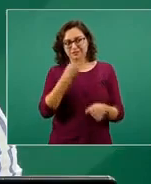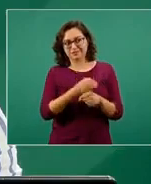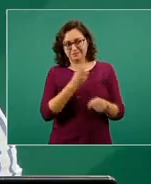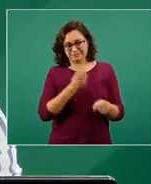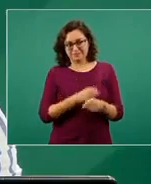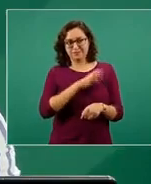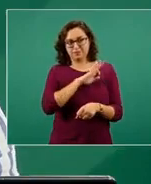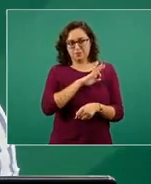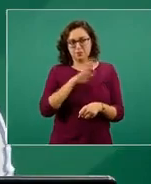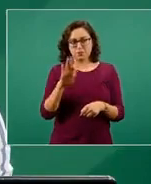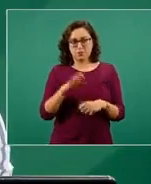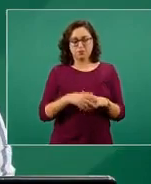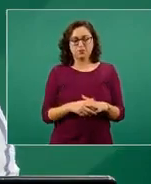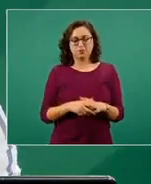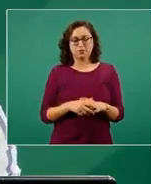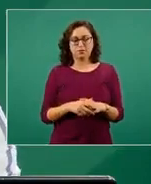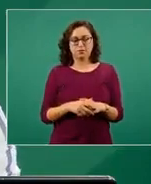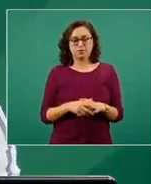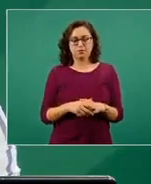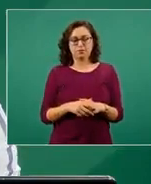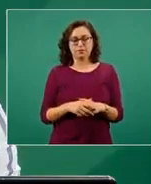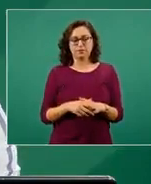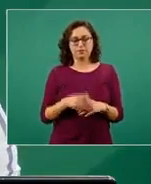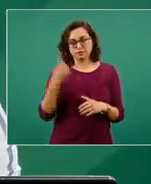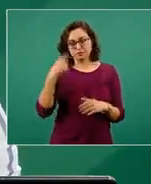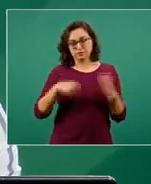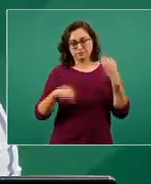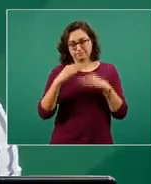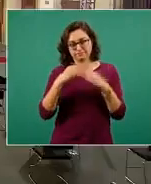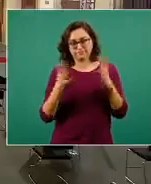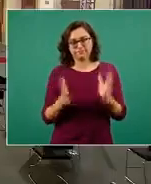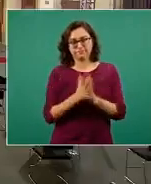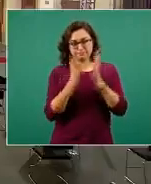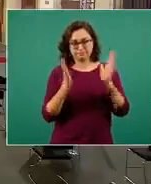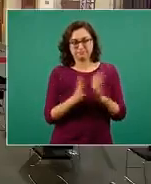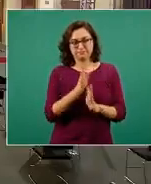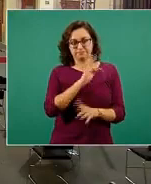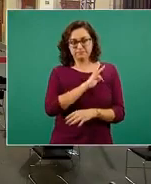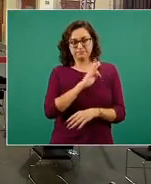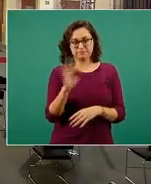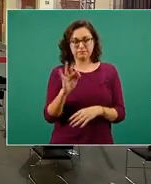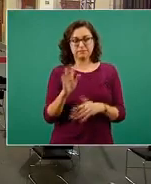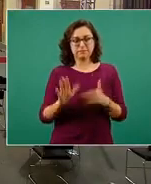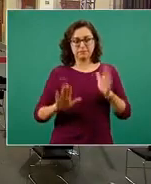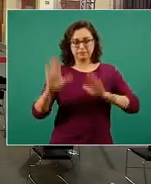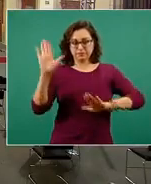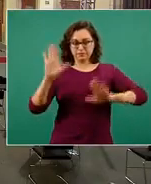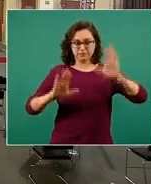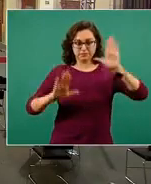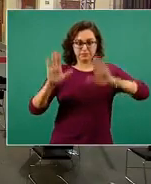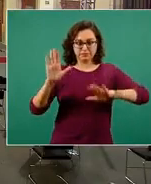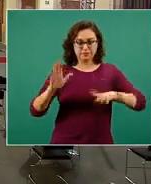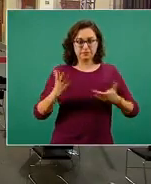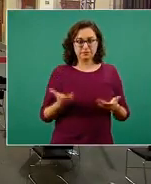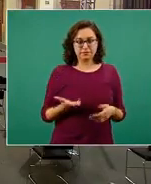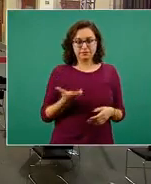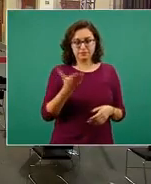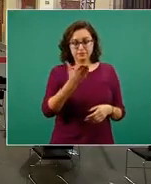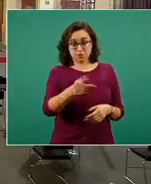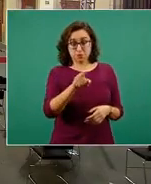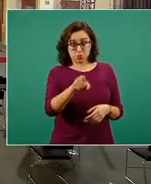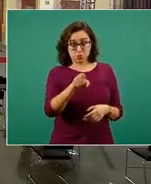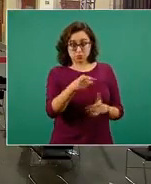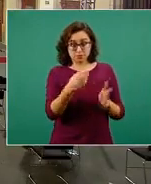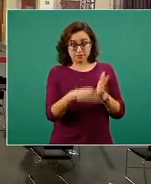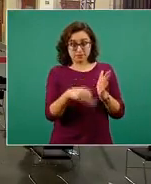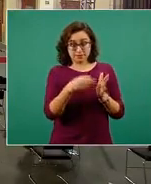con este propósito de ser incluyentes. Vamos a abrir a preguntas y comentarios. Veo aquí ya la mano de... y está pendiente usted